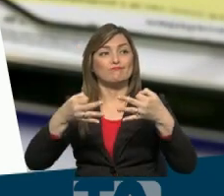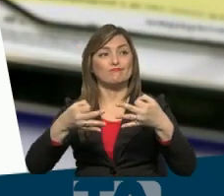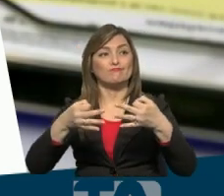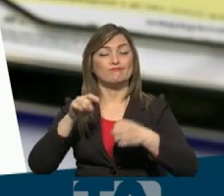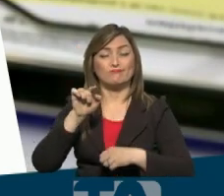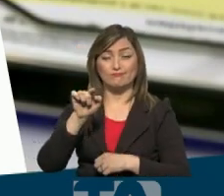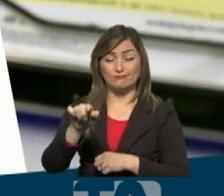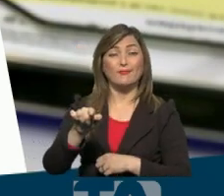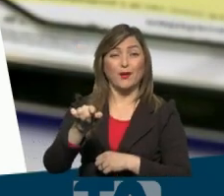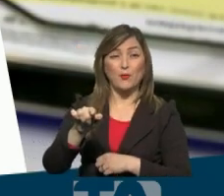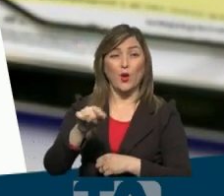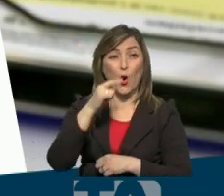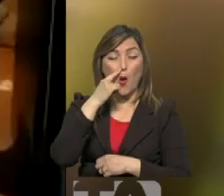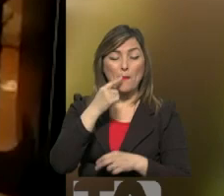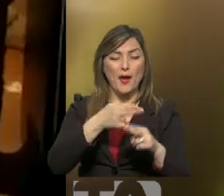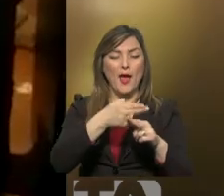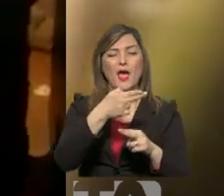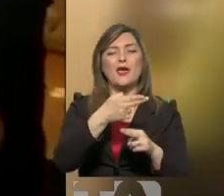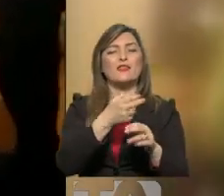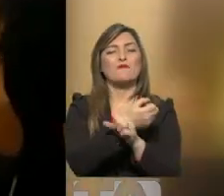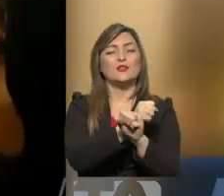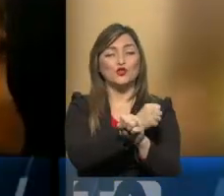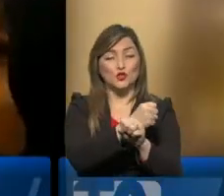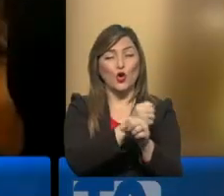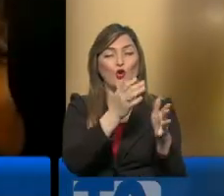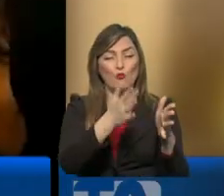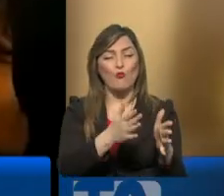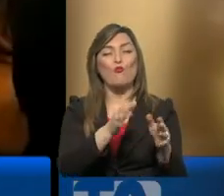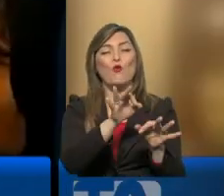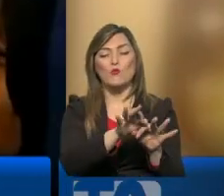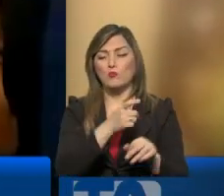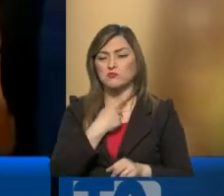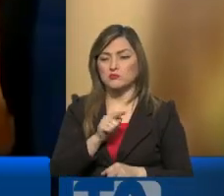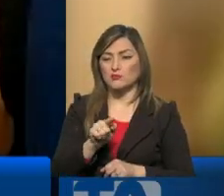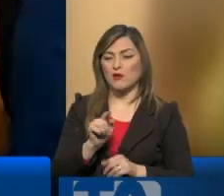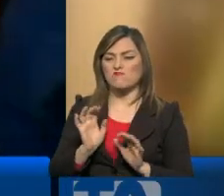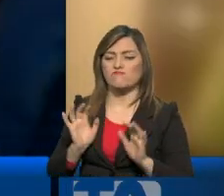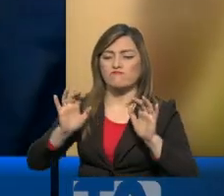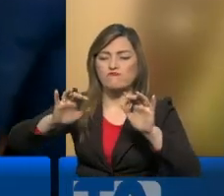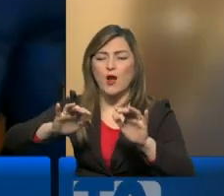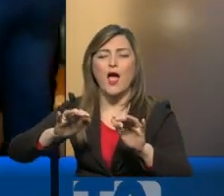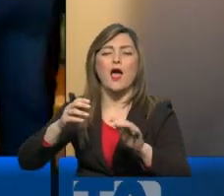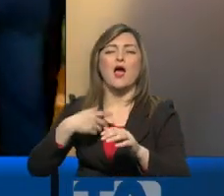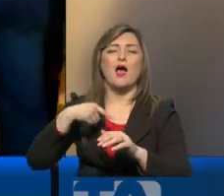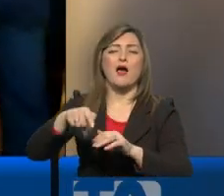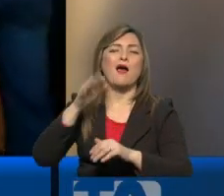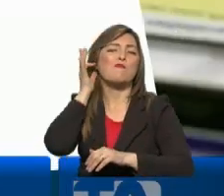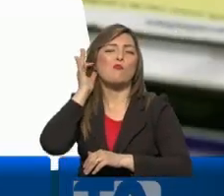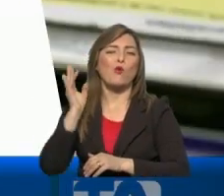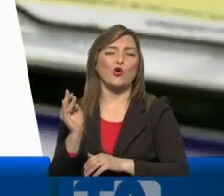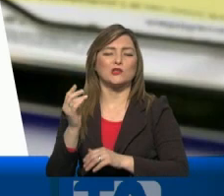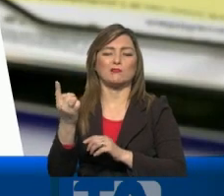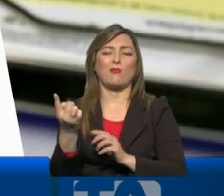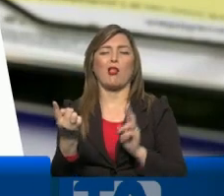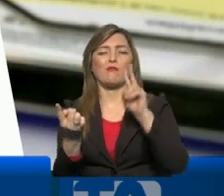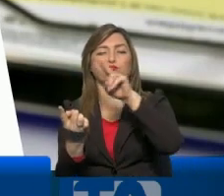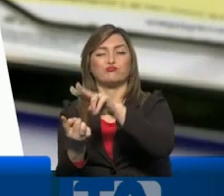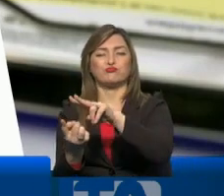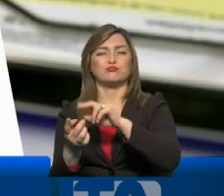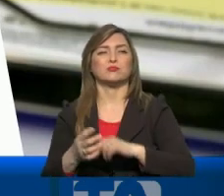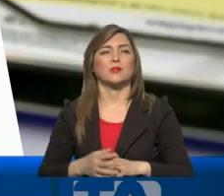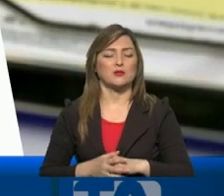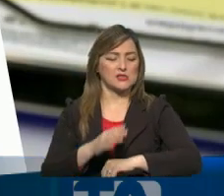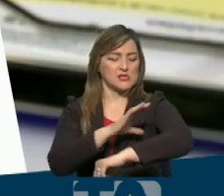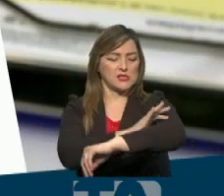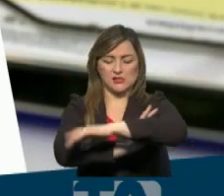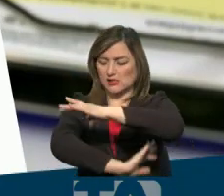a Carrión sobre su esposa. Además, el resultado del examen médico legal a la víctima, donde encontraron lesiones en